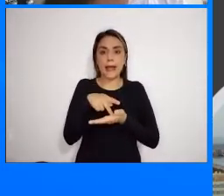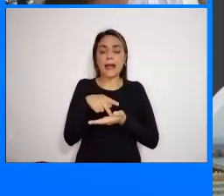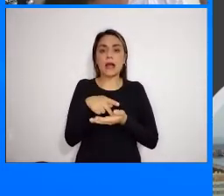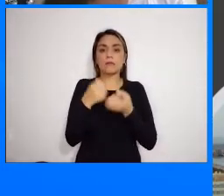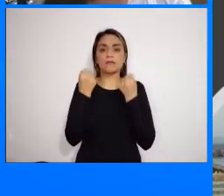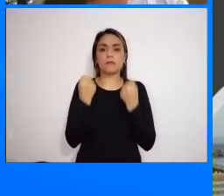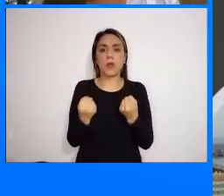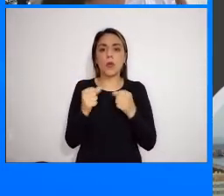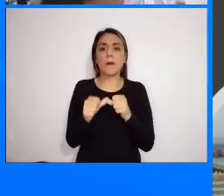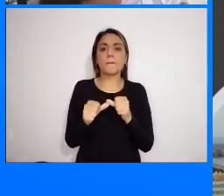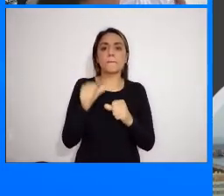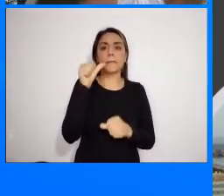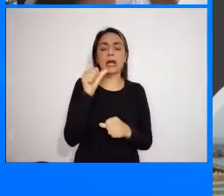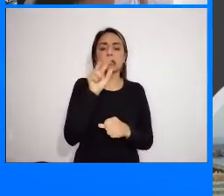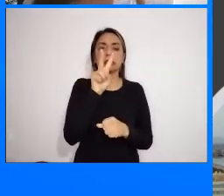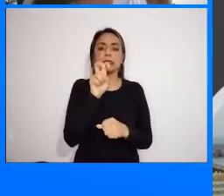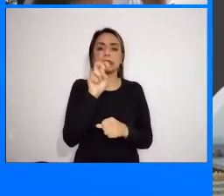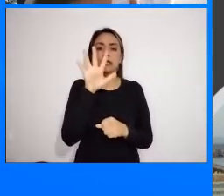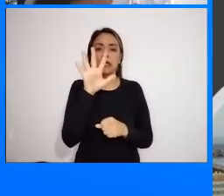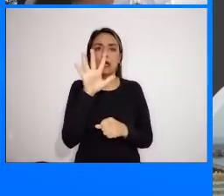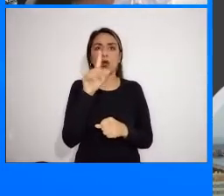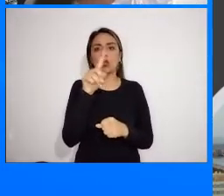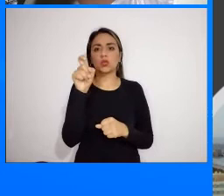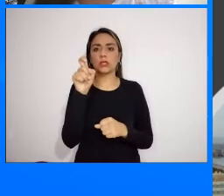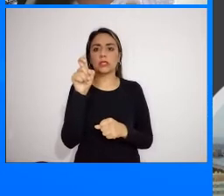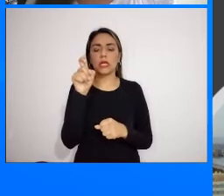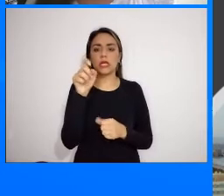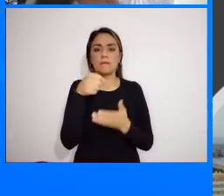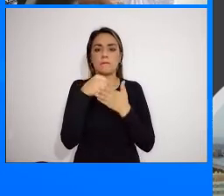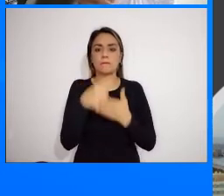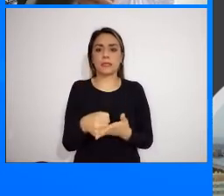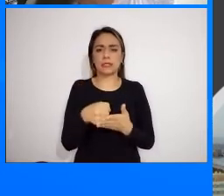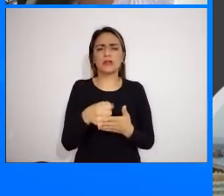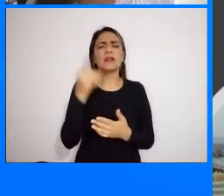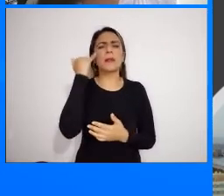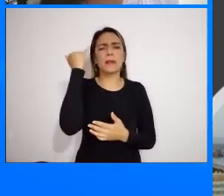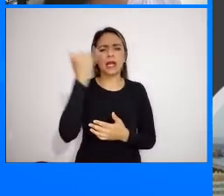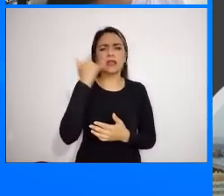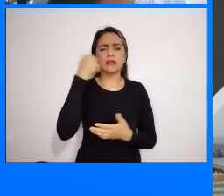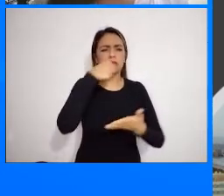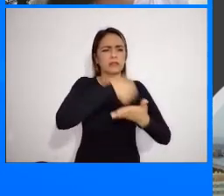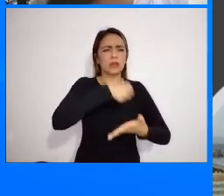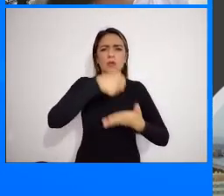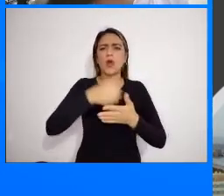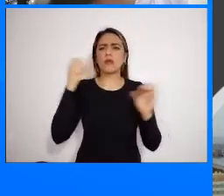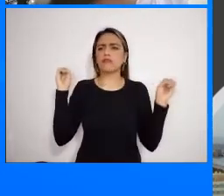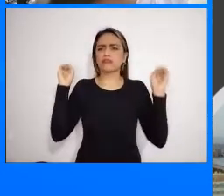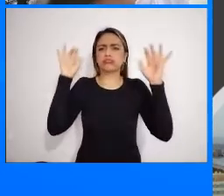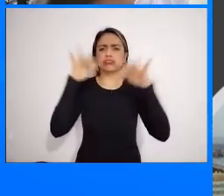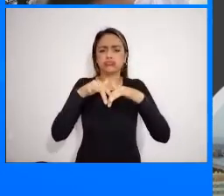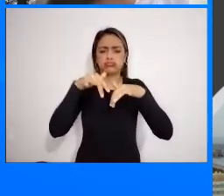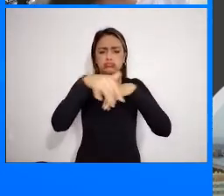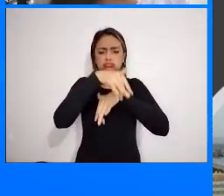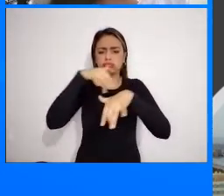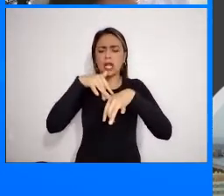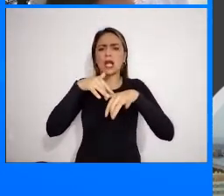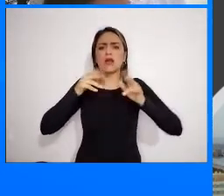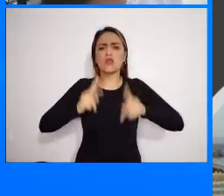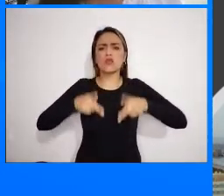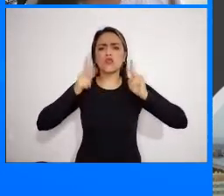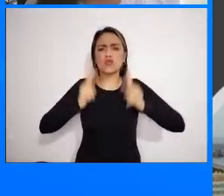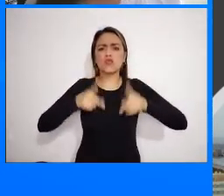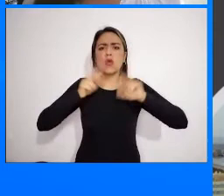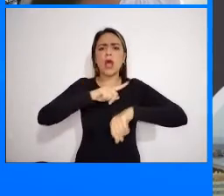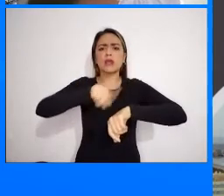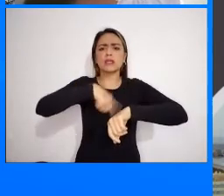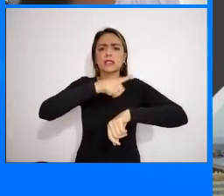sube a entre 75 y 100 toneladas. Entonces, imagínense eso, imagínense el trayecto por mucho